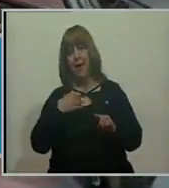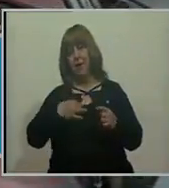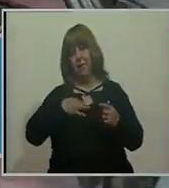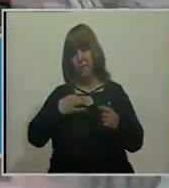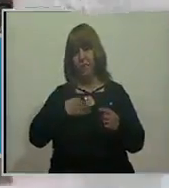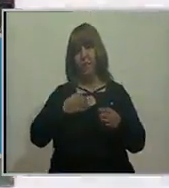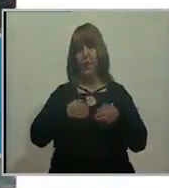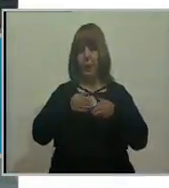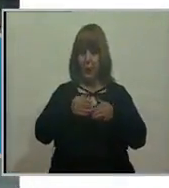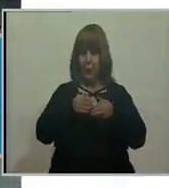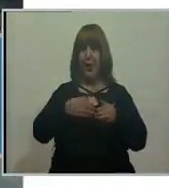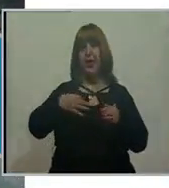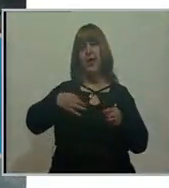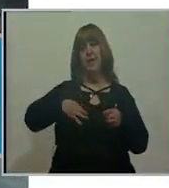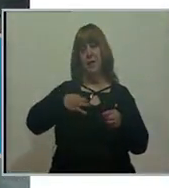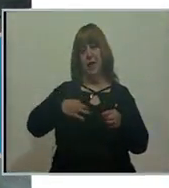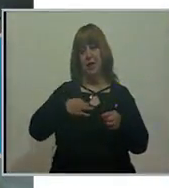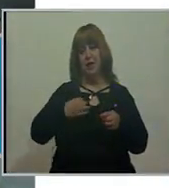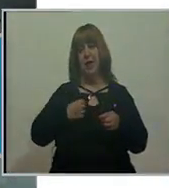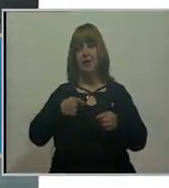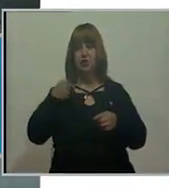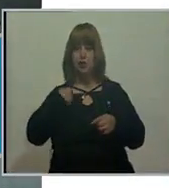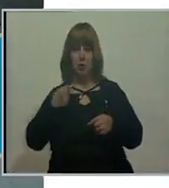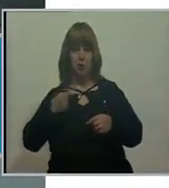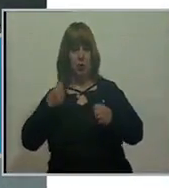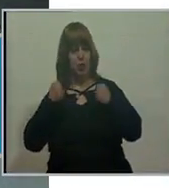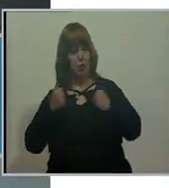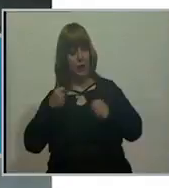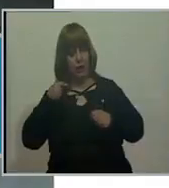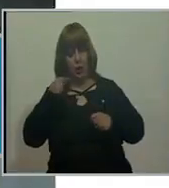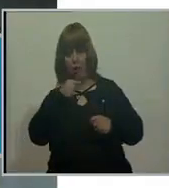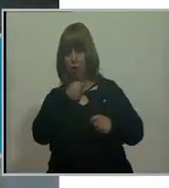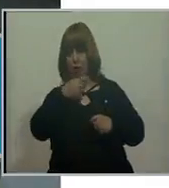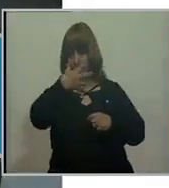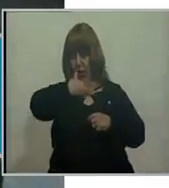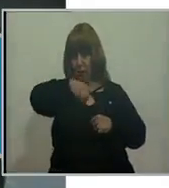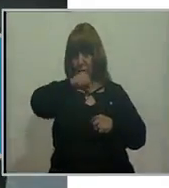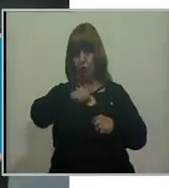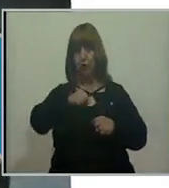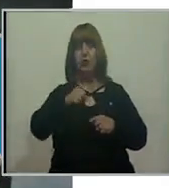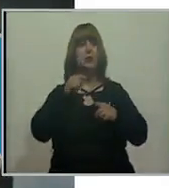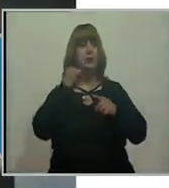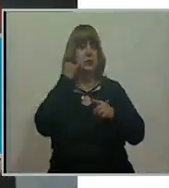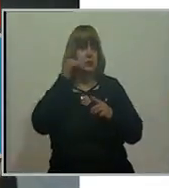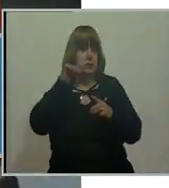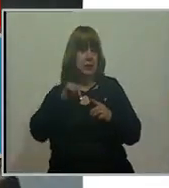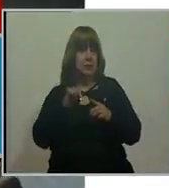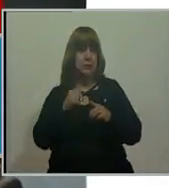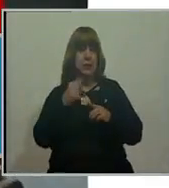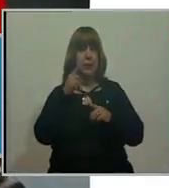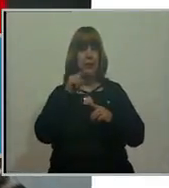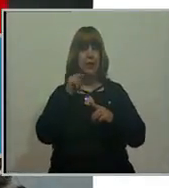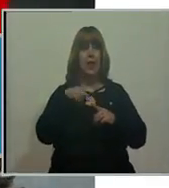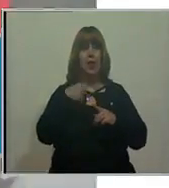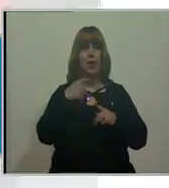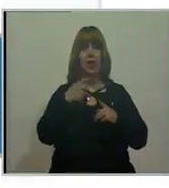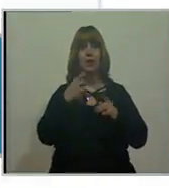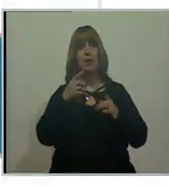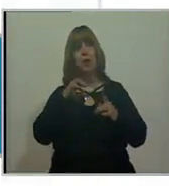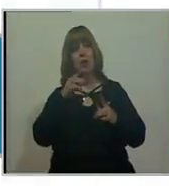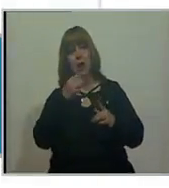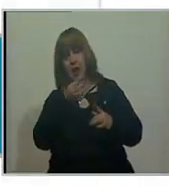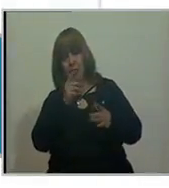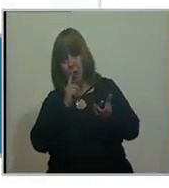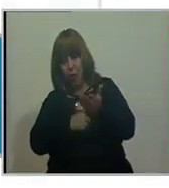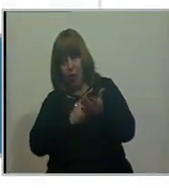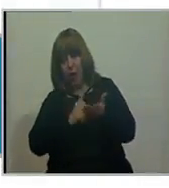estoy más fuerte que nunca en contra del aborto. Y ahora, a través de este tuit que vimos recién en pantalla, dice, la droga, el robo, los